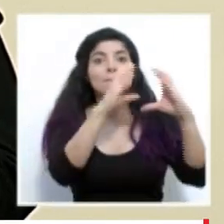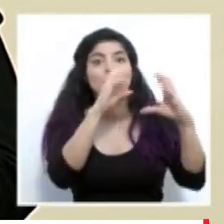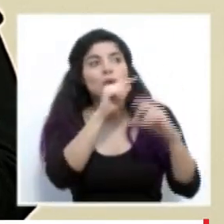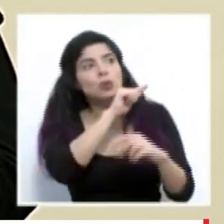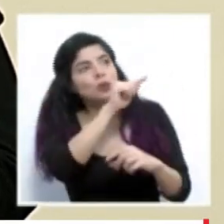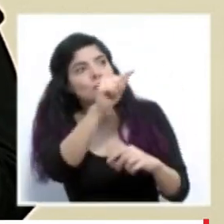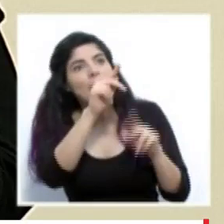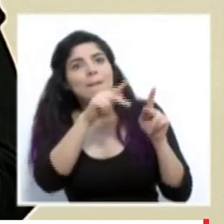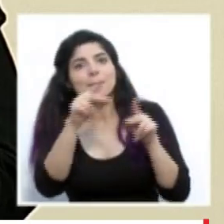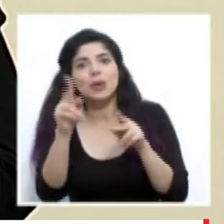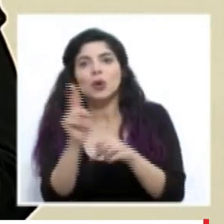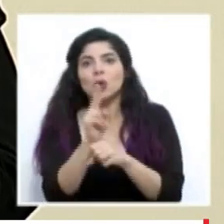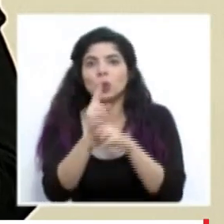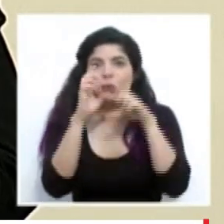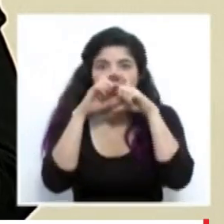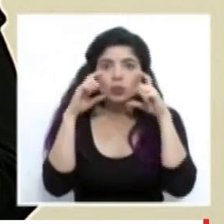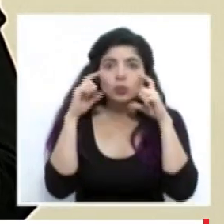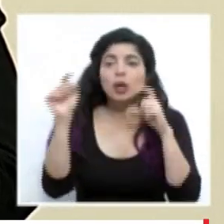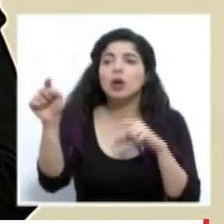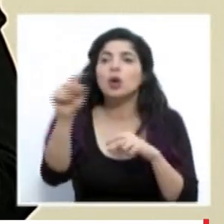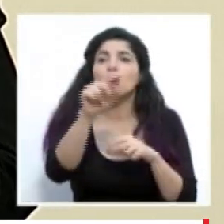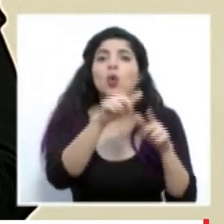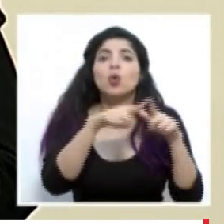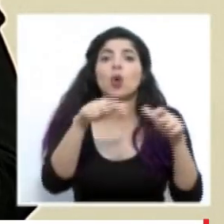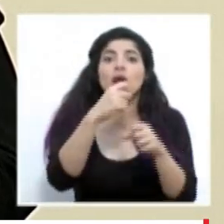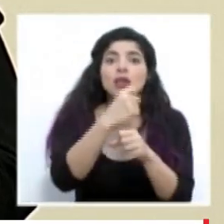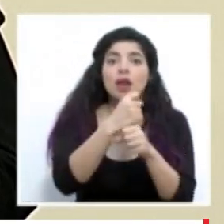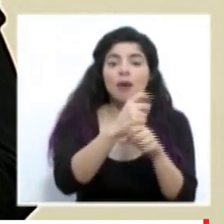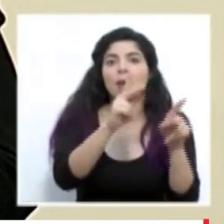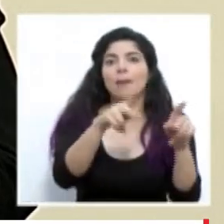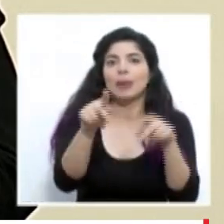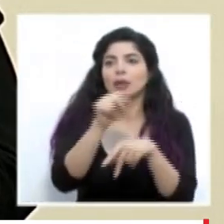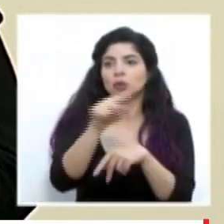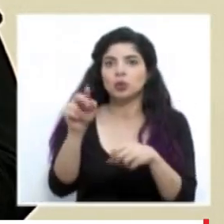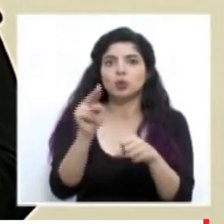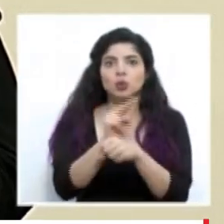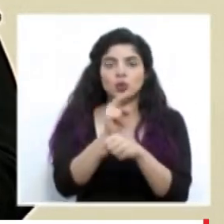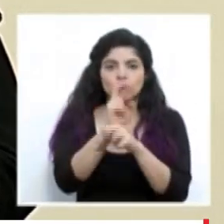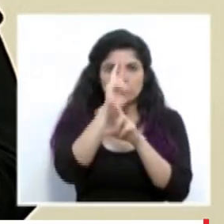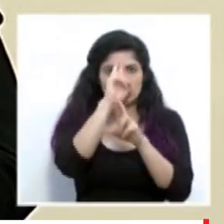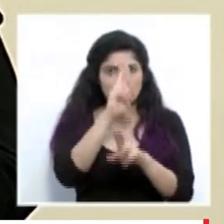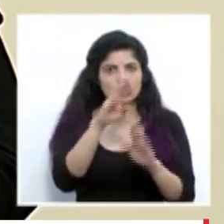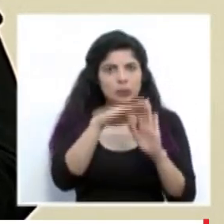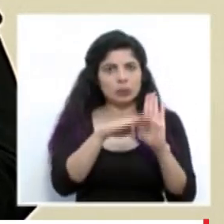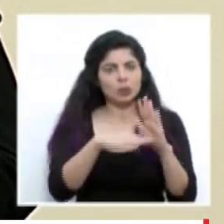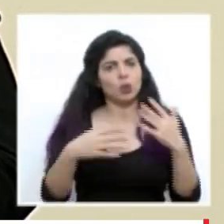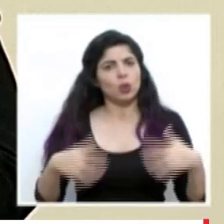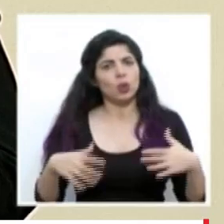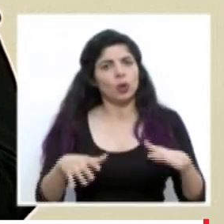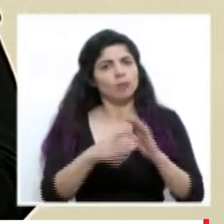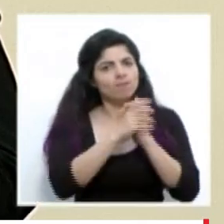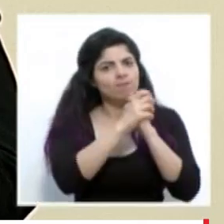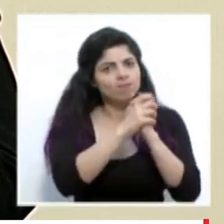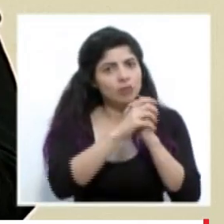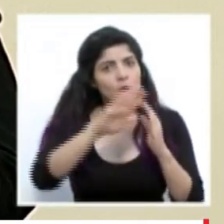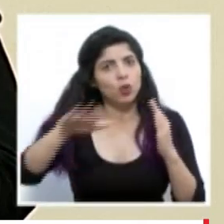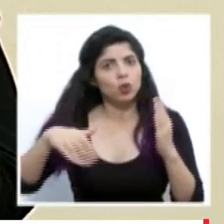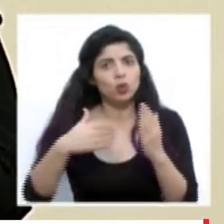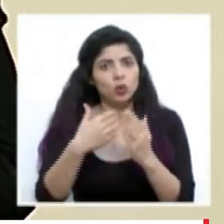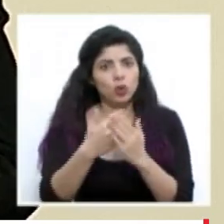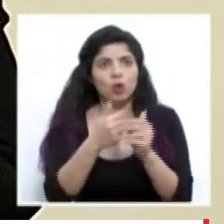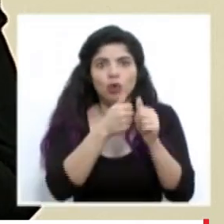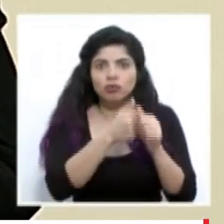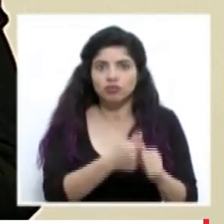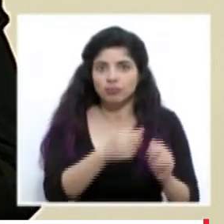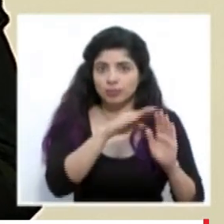gente con la mascarilla, en los trabajos también se ve la gente que está utilizando y respetando todas las medidas, entonces felicitarlos a todos los que están cumpliendo con